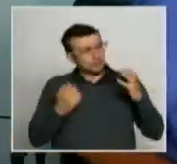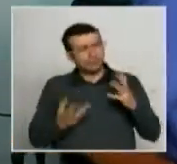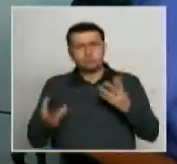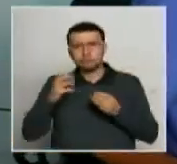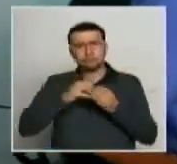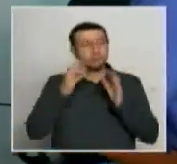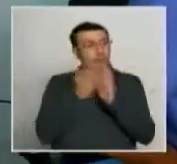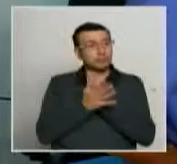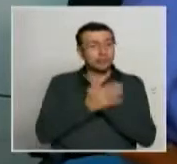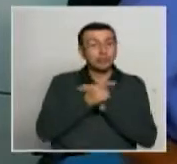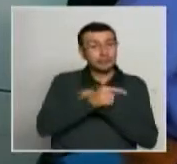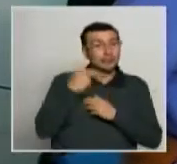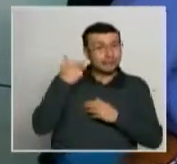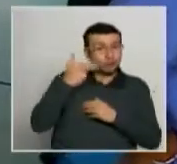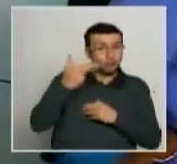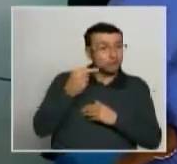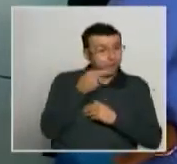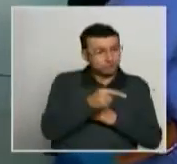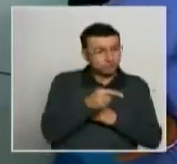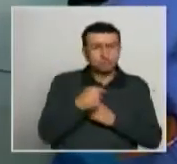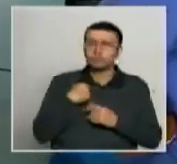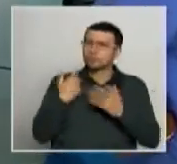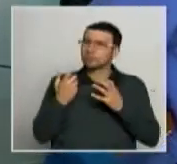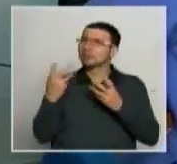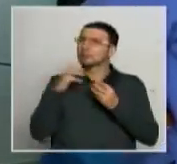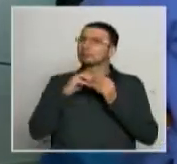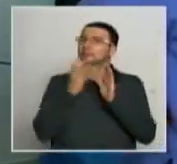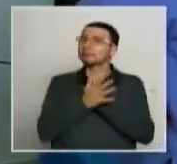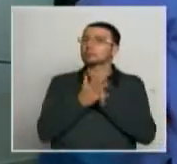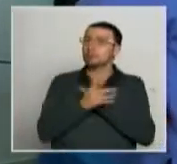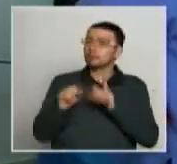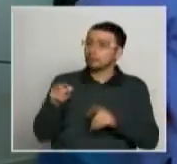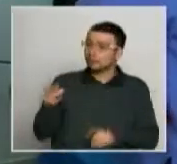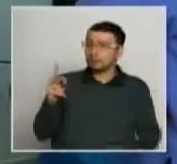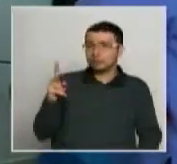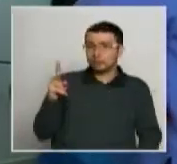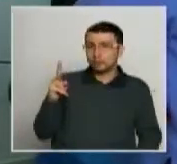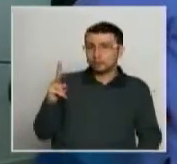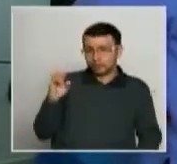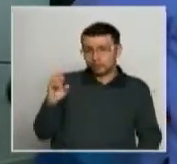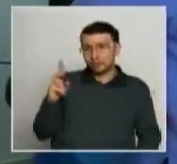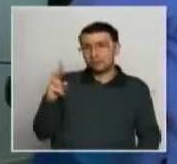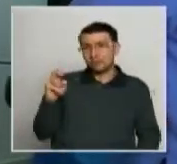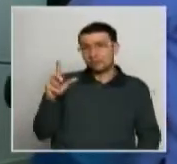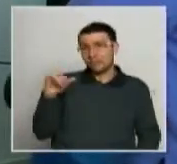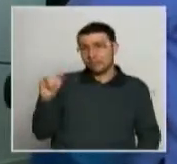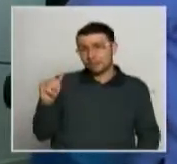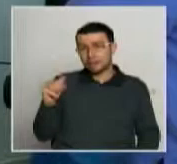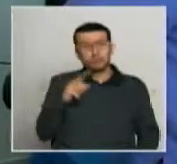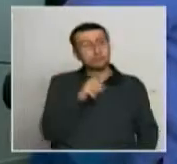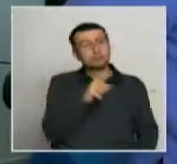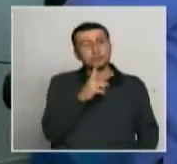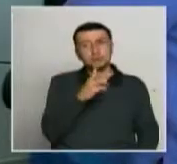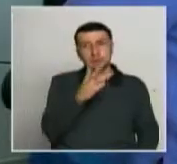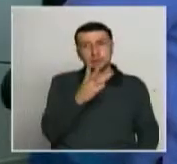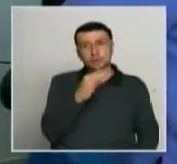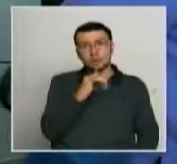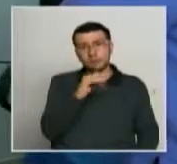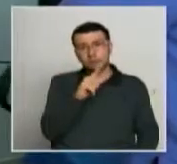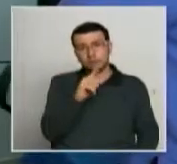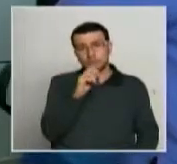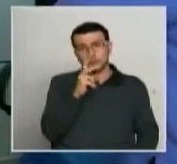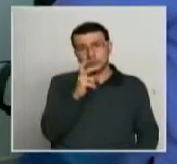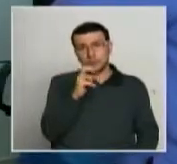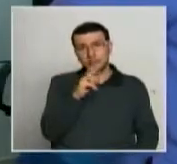esa historia clínica y de doña Belia y a lo que nos acaba de decir el doctor Wilfer. Muchas